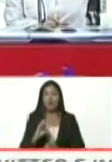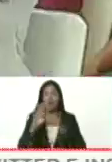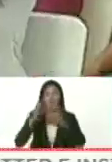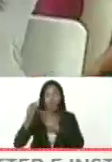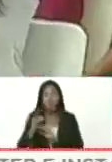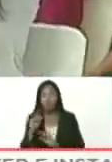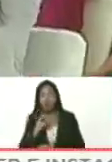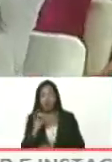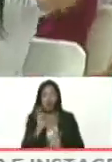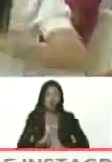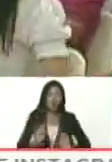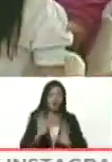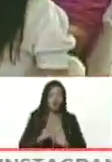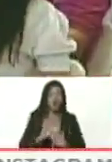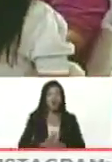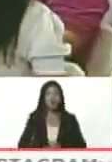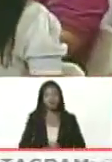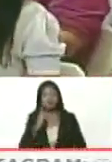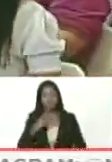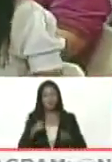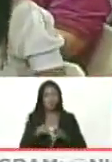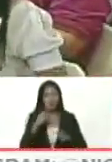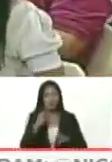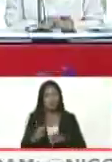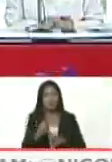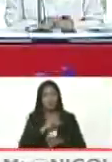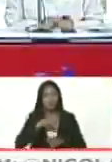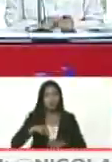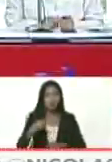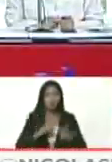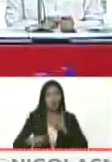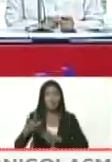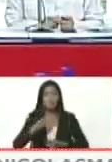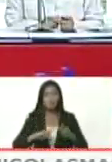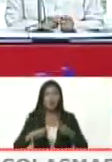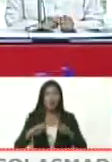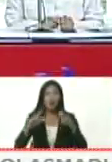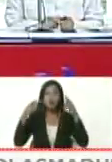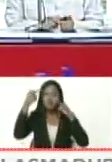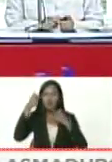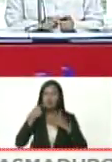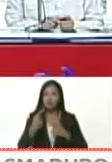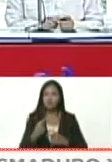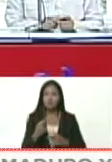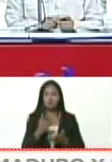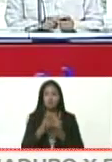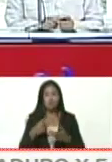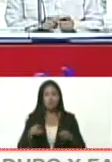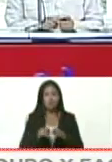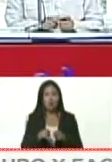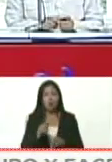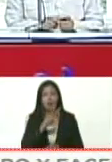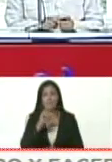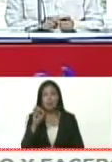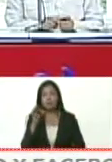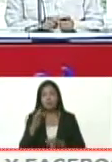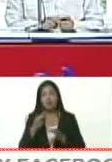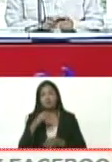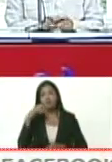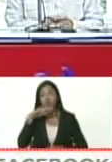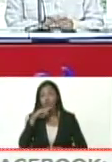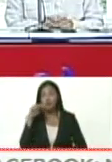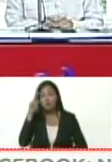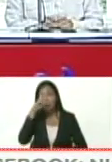¡Comuna! Así lo dijo nuestro amado comandante aquel día brillante del 20 de octubre del año